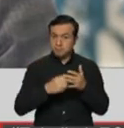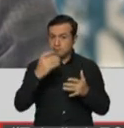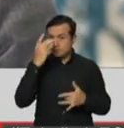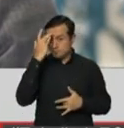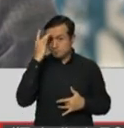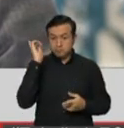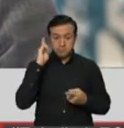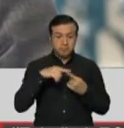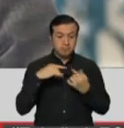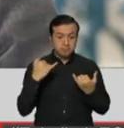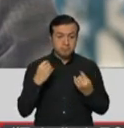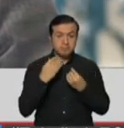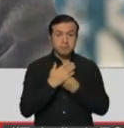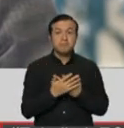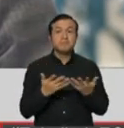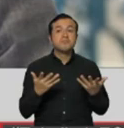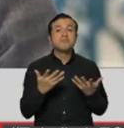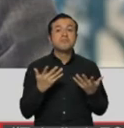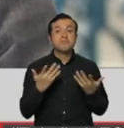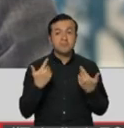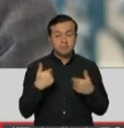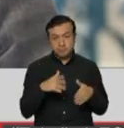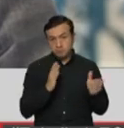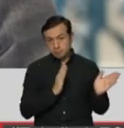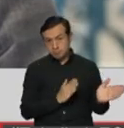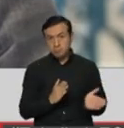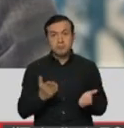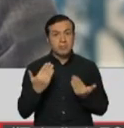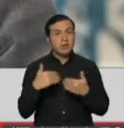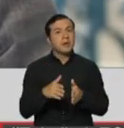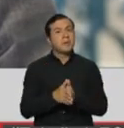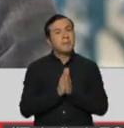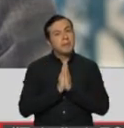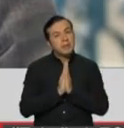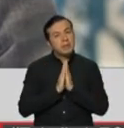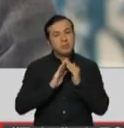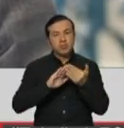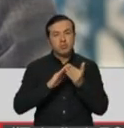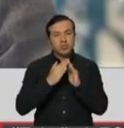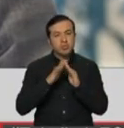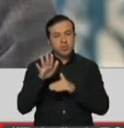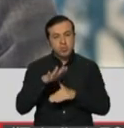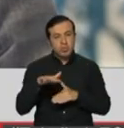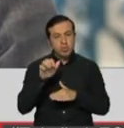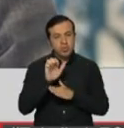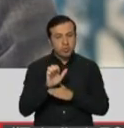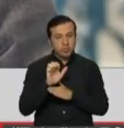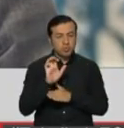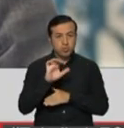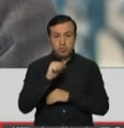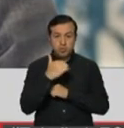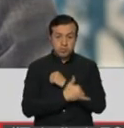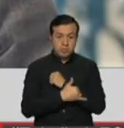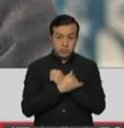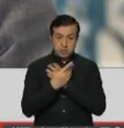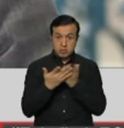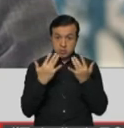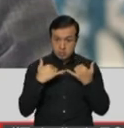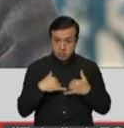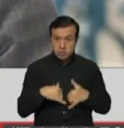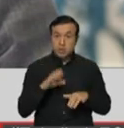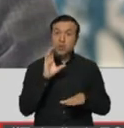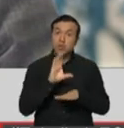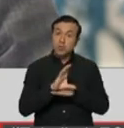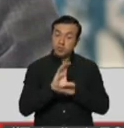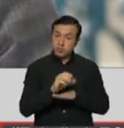Por lo pronto nosotros, a través de los consulados, estamos apelando a las comunidades ecuatorianas que están en el exterior que sigan los consejos de